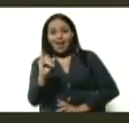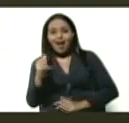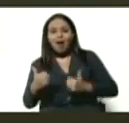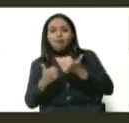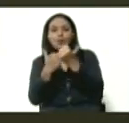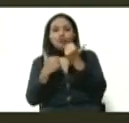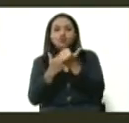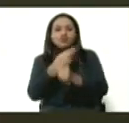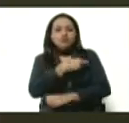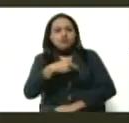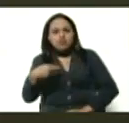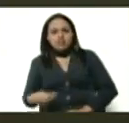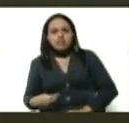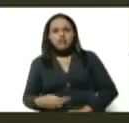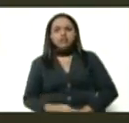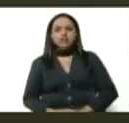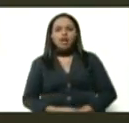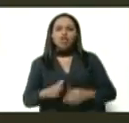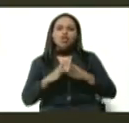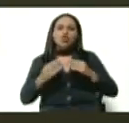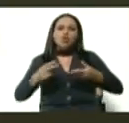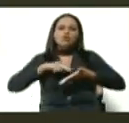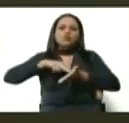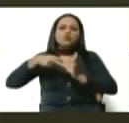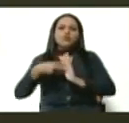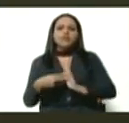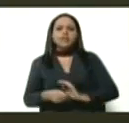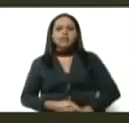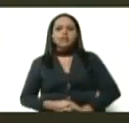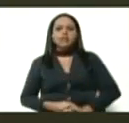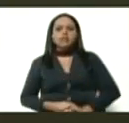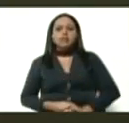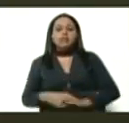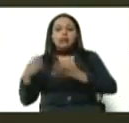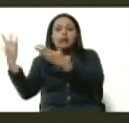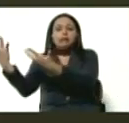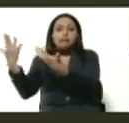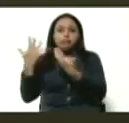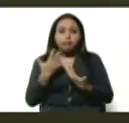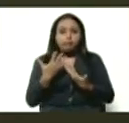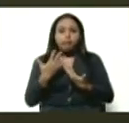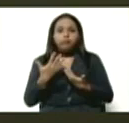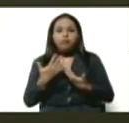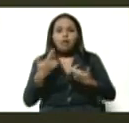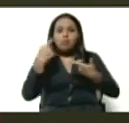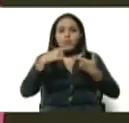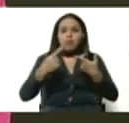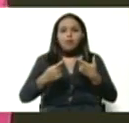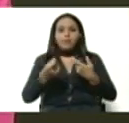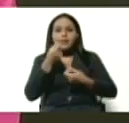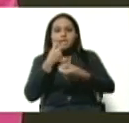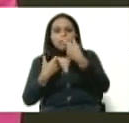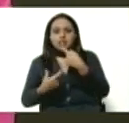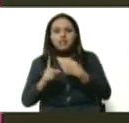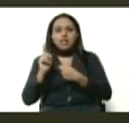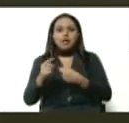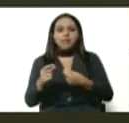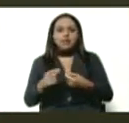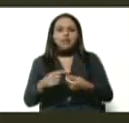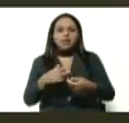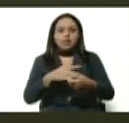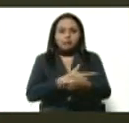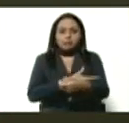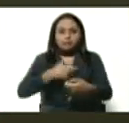China? Por todo lo que ha significado la llegada de insumos, de pruebas rápidas, de pruebas